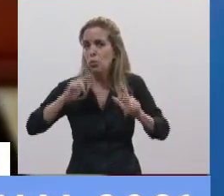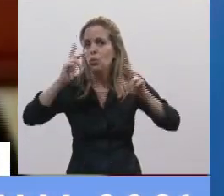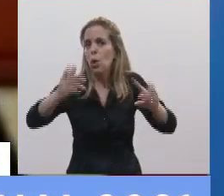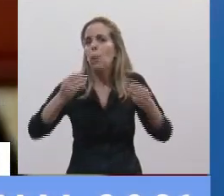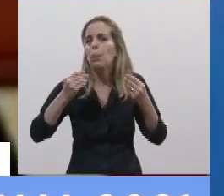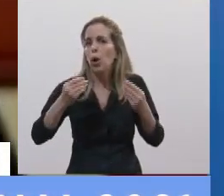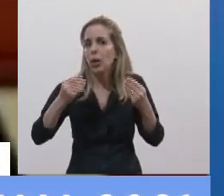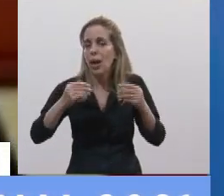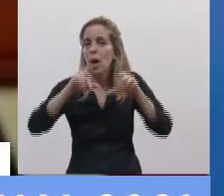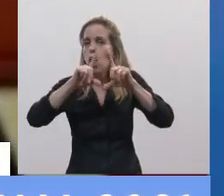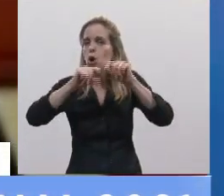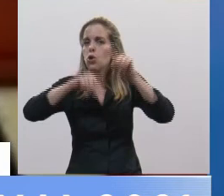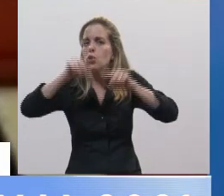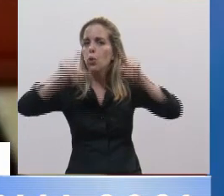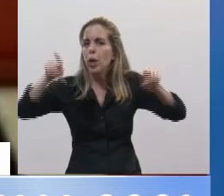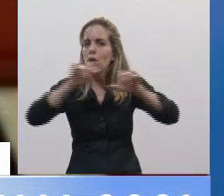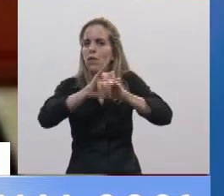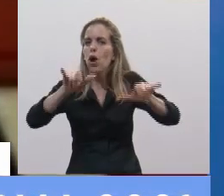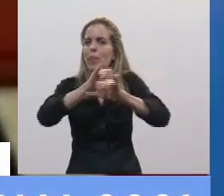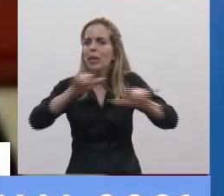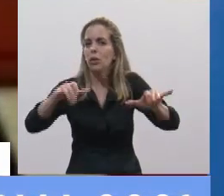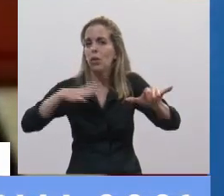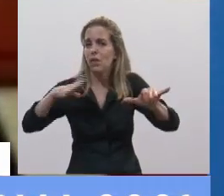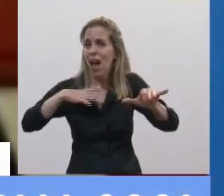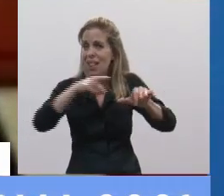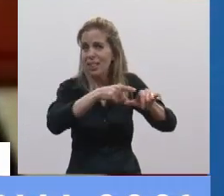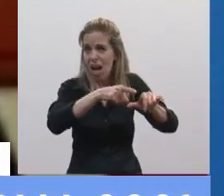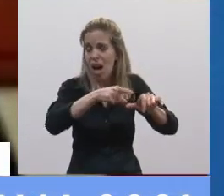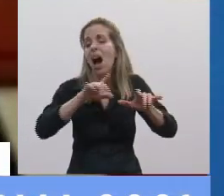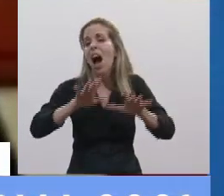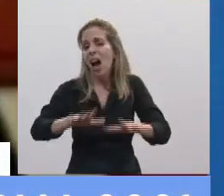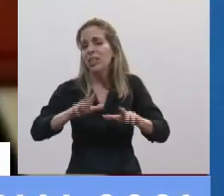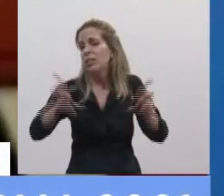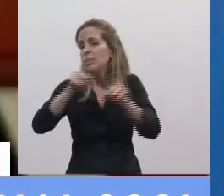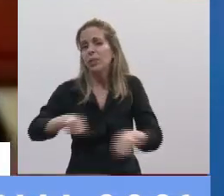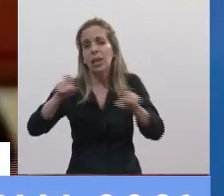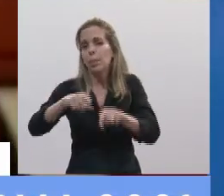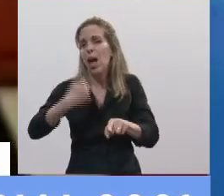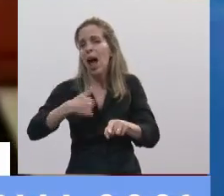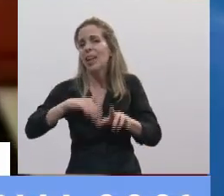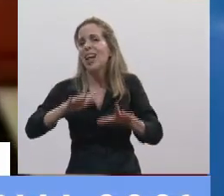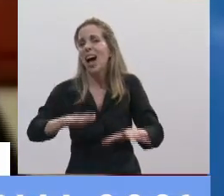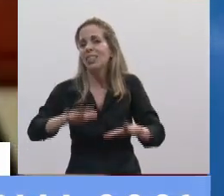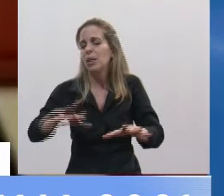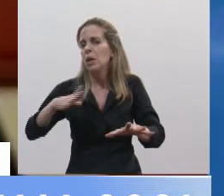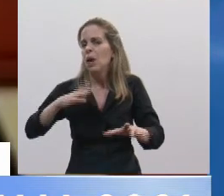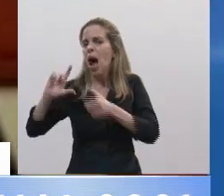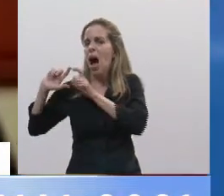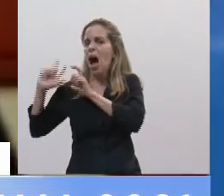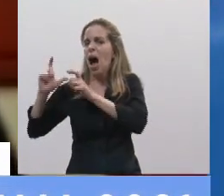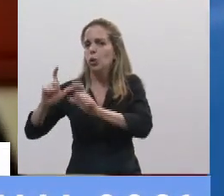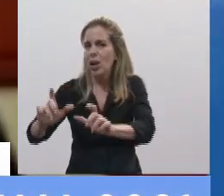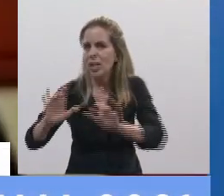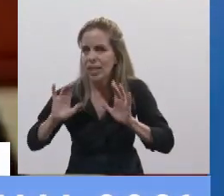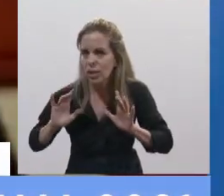los números no están dentro de un programa, nos pasa lo que nos pasa siempre a los argentinos: la desactualización de cada uno